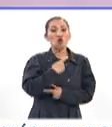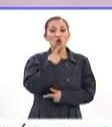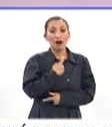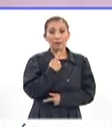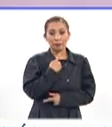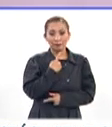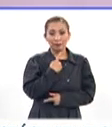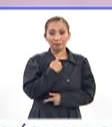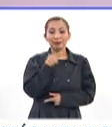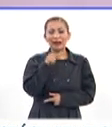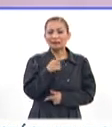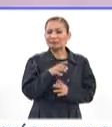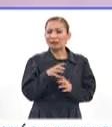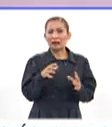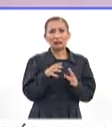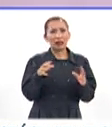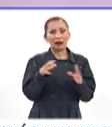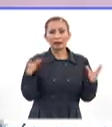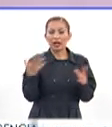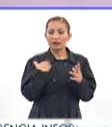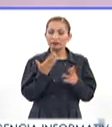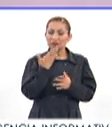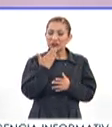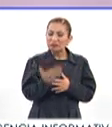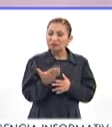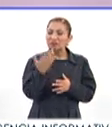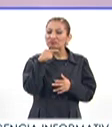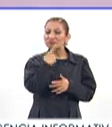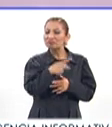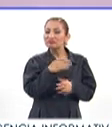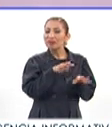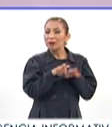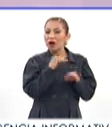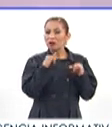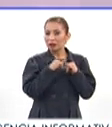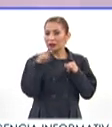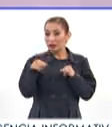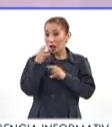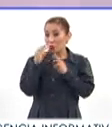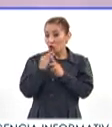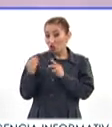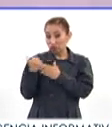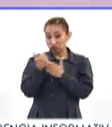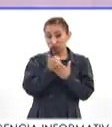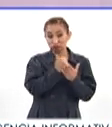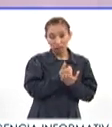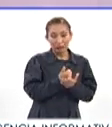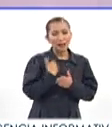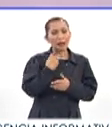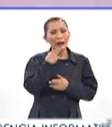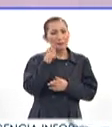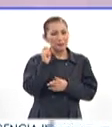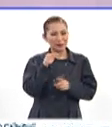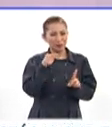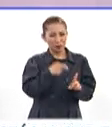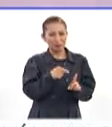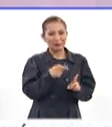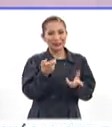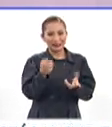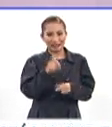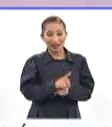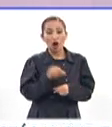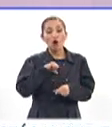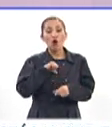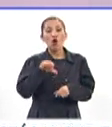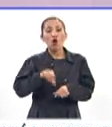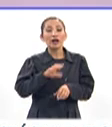Roja, una gran y noble institución en México y en el mundo. Y bueno, pues vamos a hablar precisamente sobre este día.